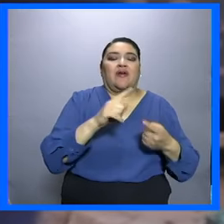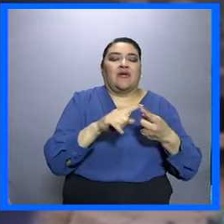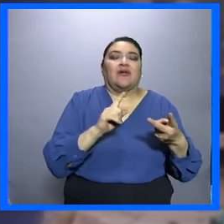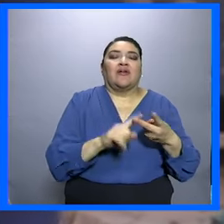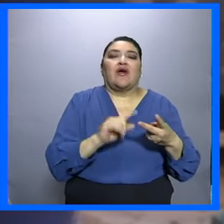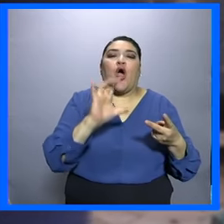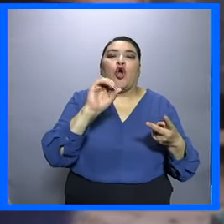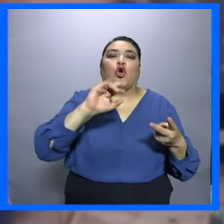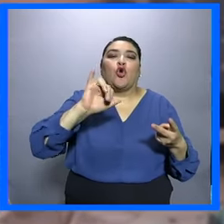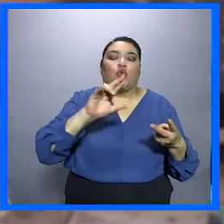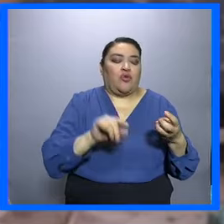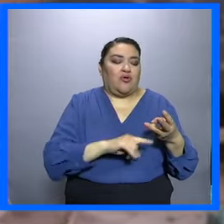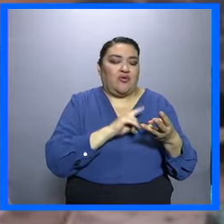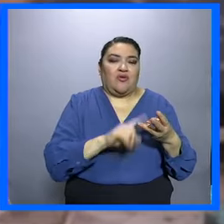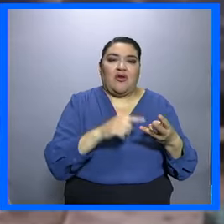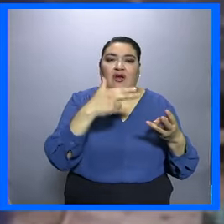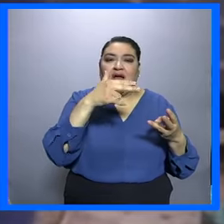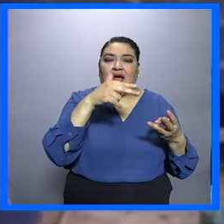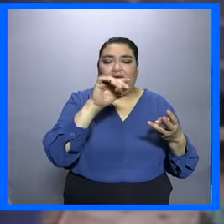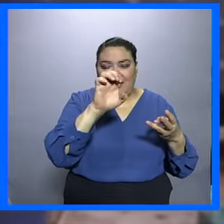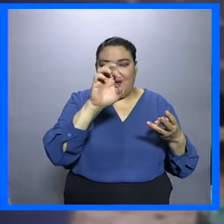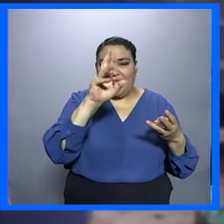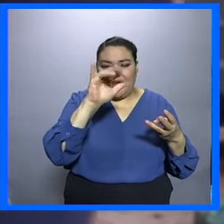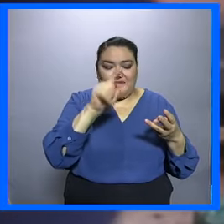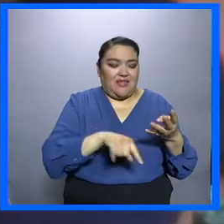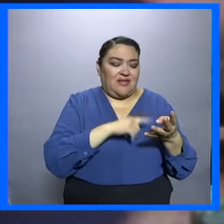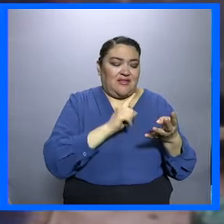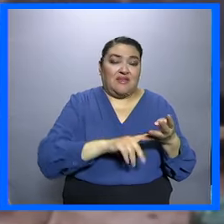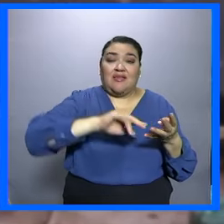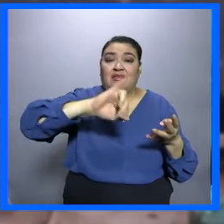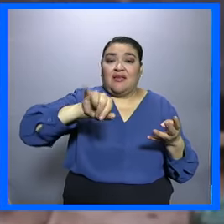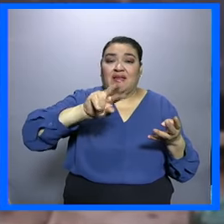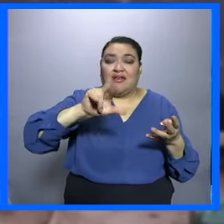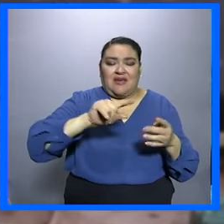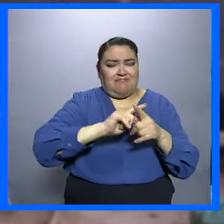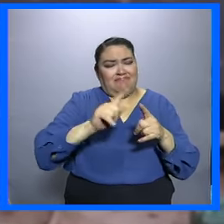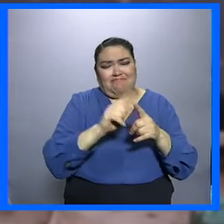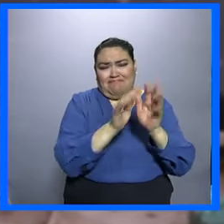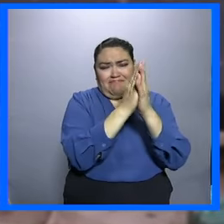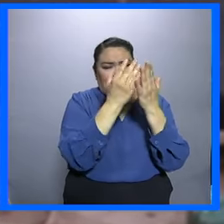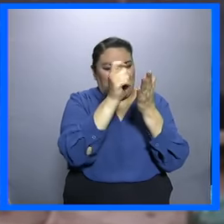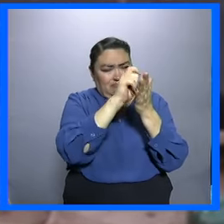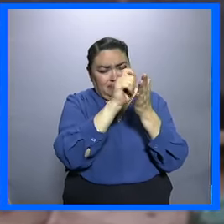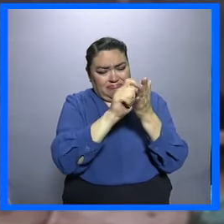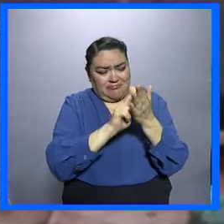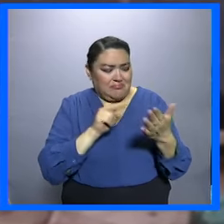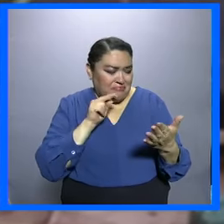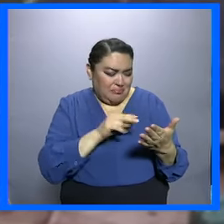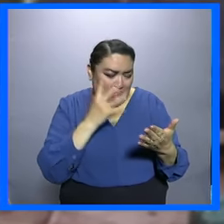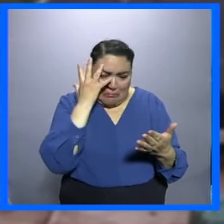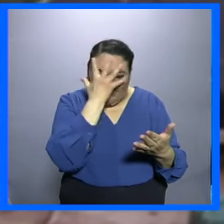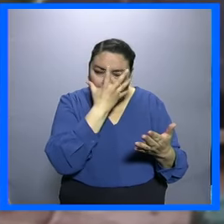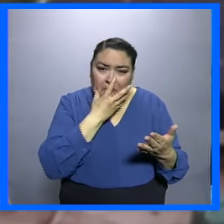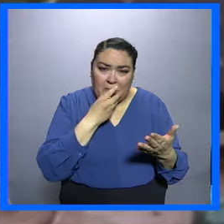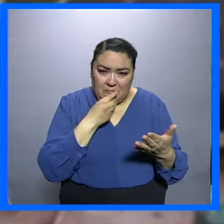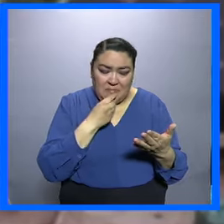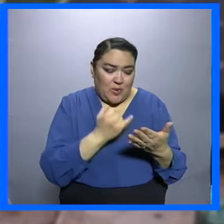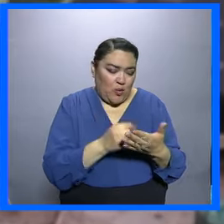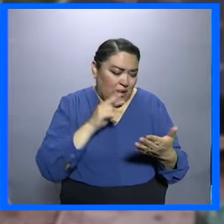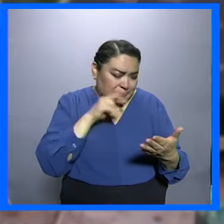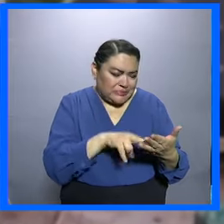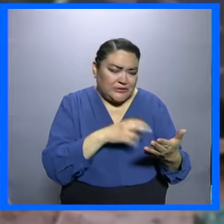Ebriedades, Bolonchón y La Jícara, entre otra veintena de obras editoriales que son un regalo visual y una pausa en el mundo